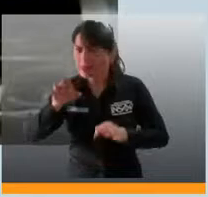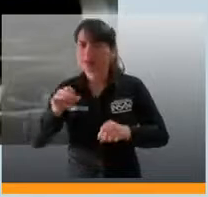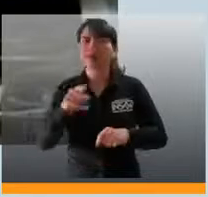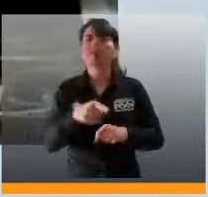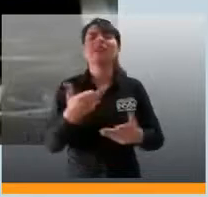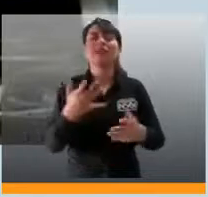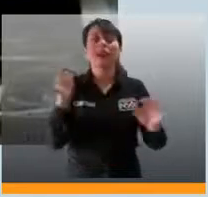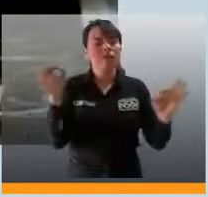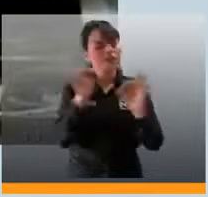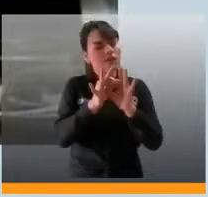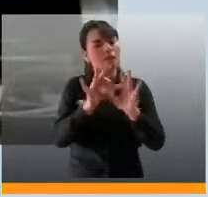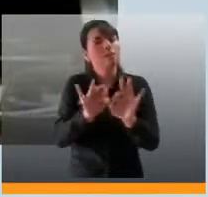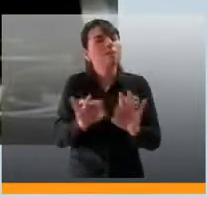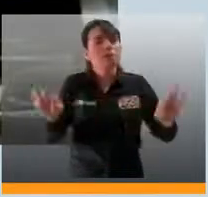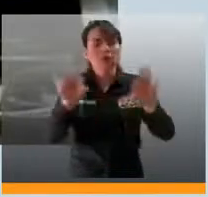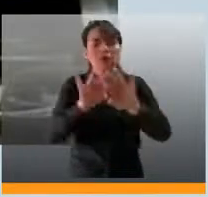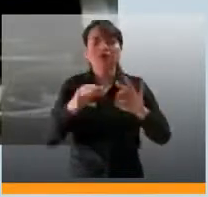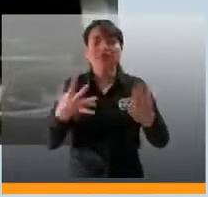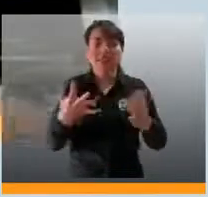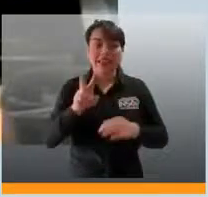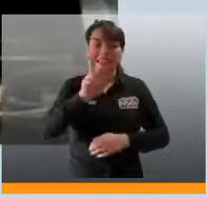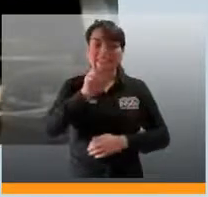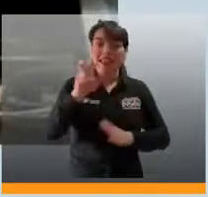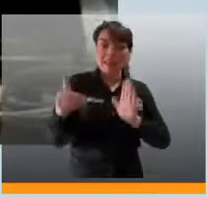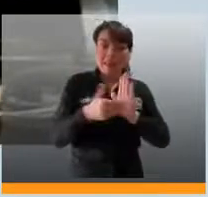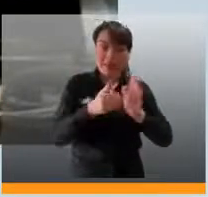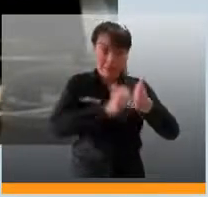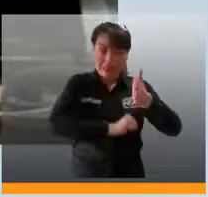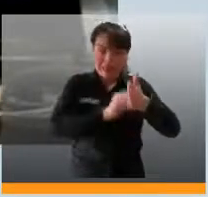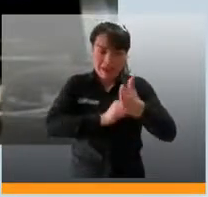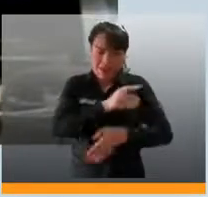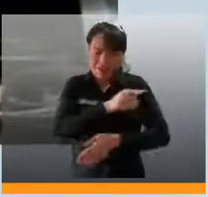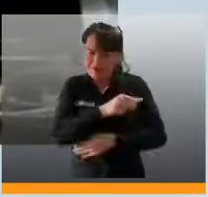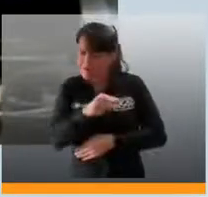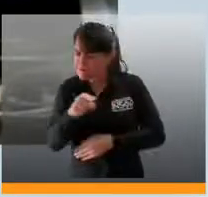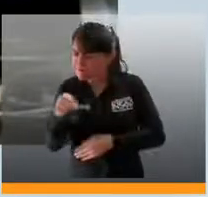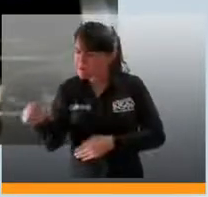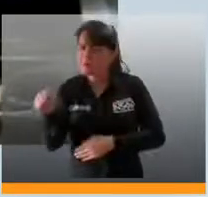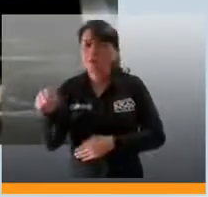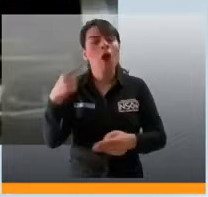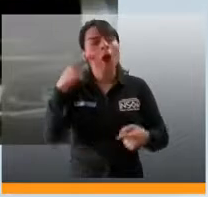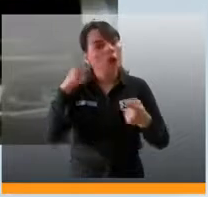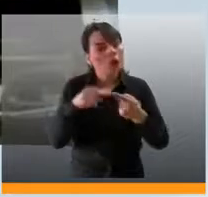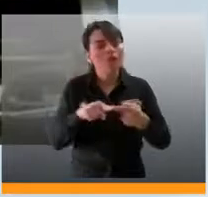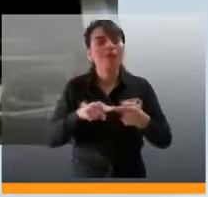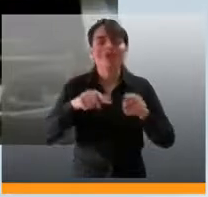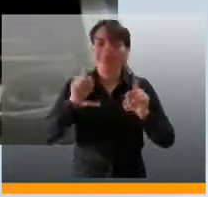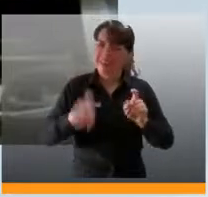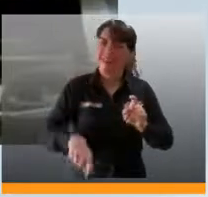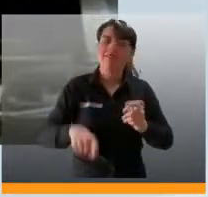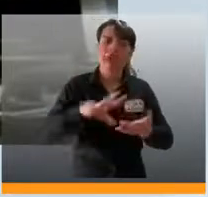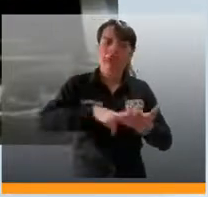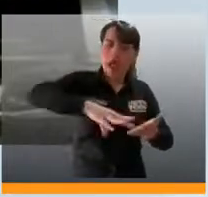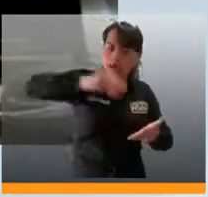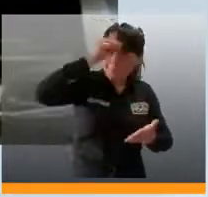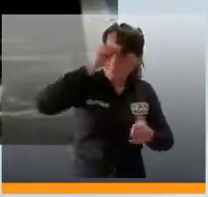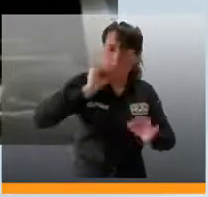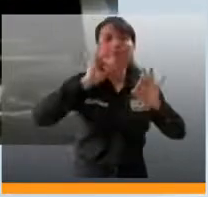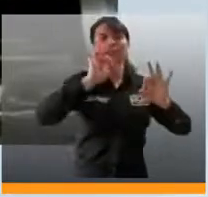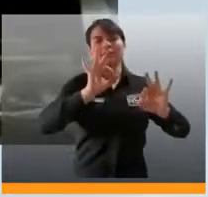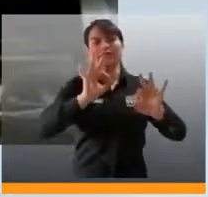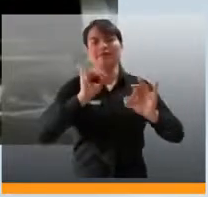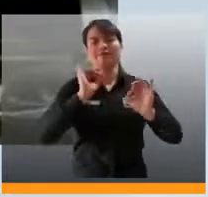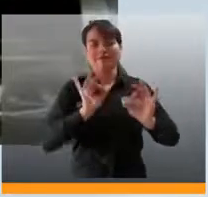reenfocamos cada una de estas 7.000 asignaturas pensando en los resultados de aprendizaje.